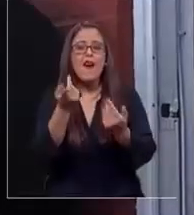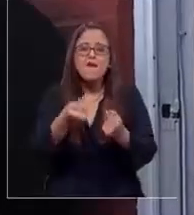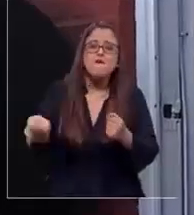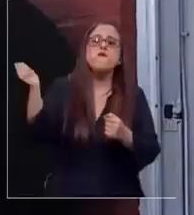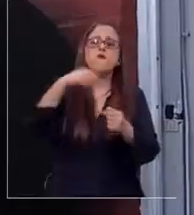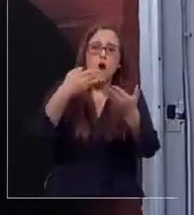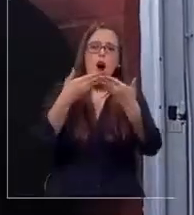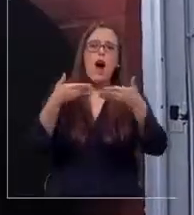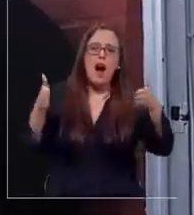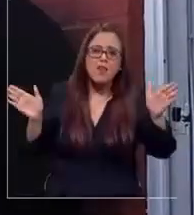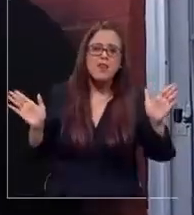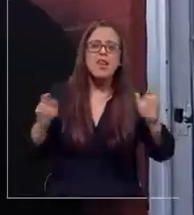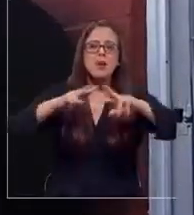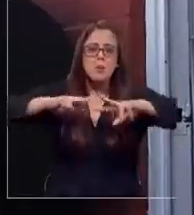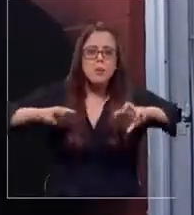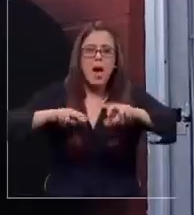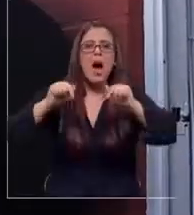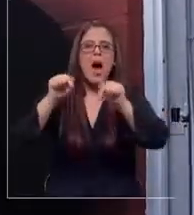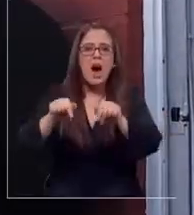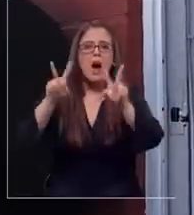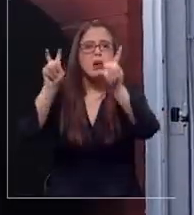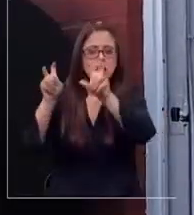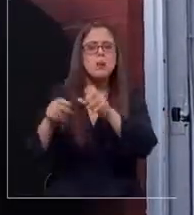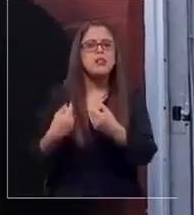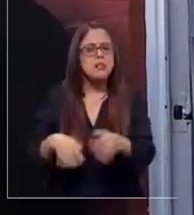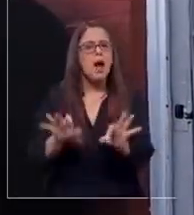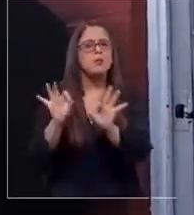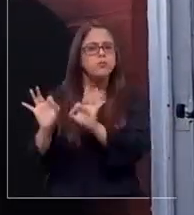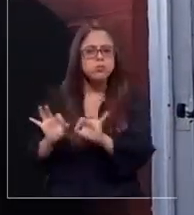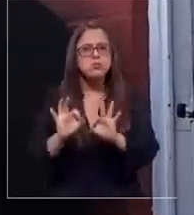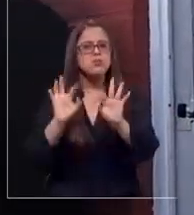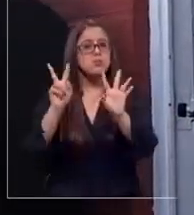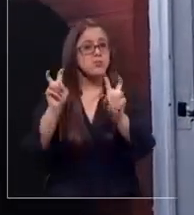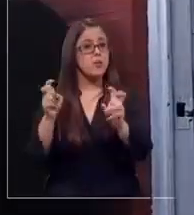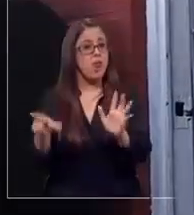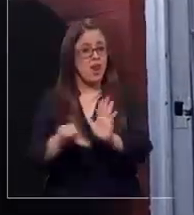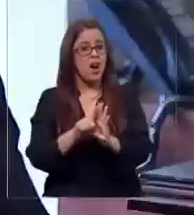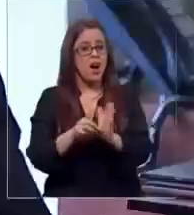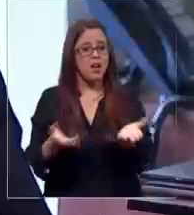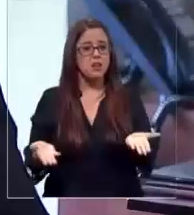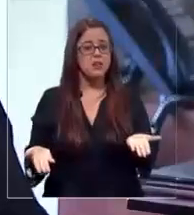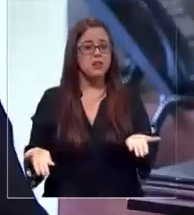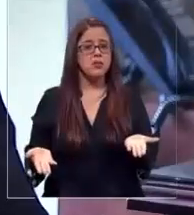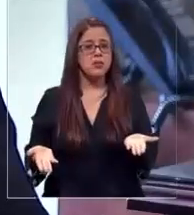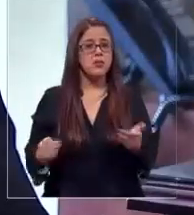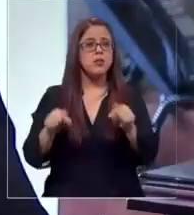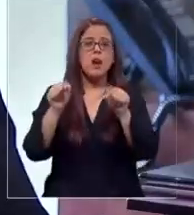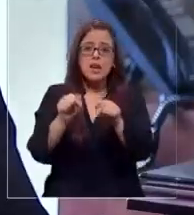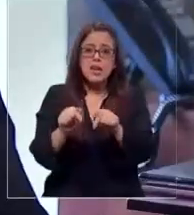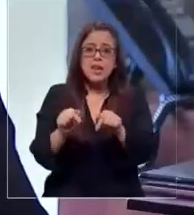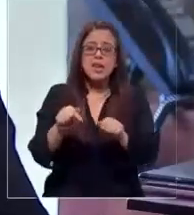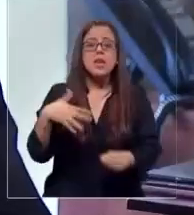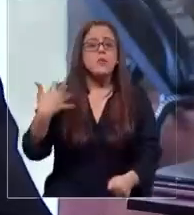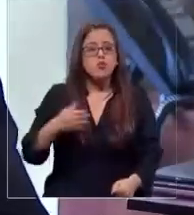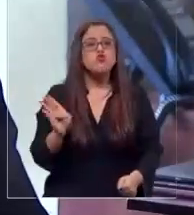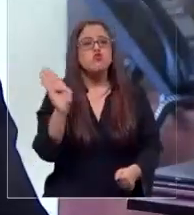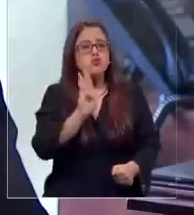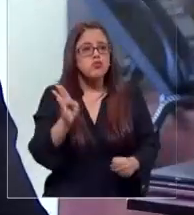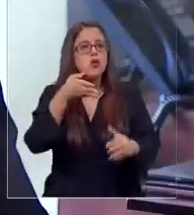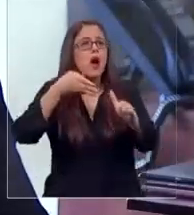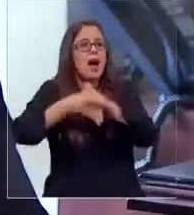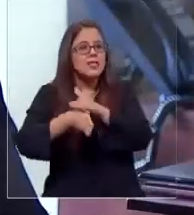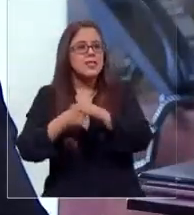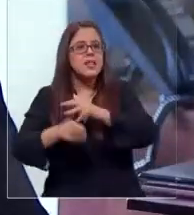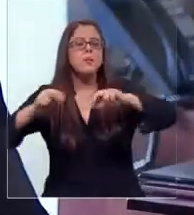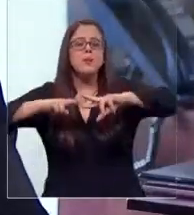la investigación, una alternativa viable desde el punto de vista legal. Básico y esencial es acceder a